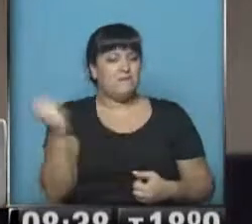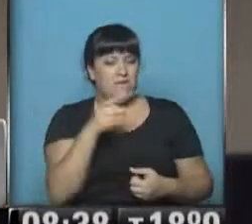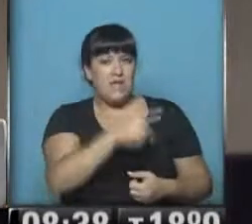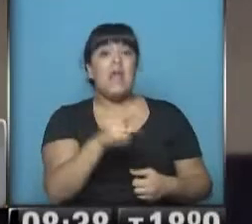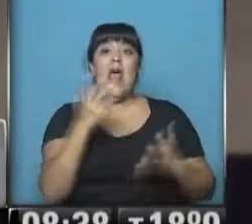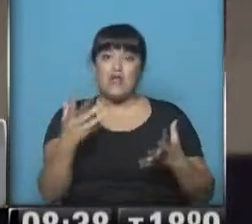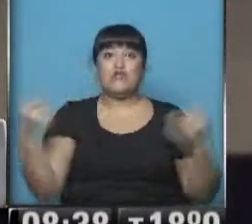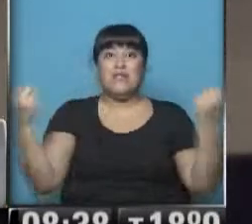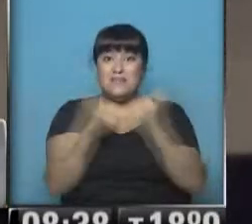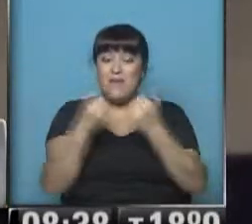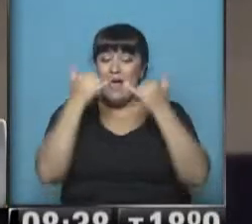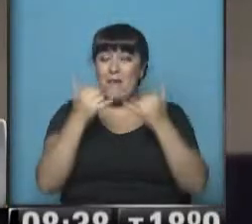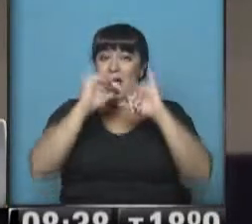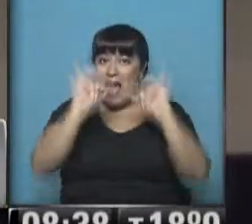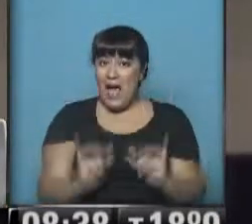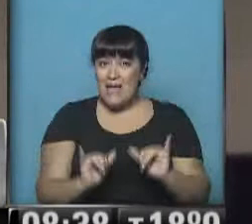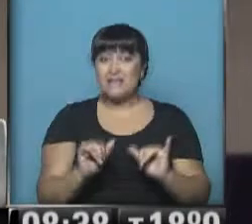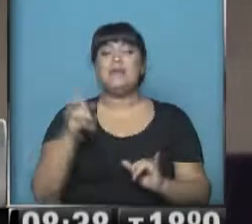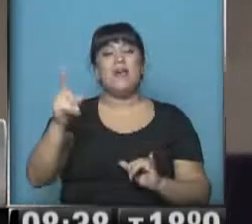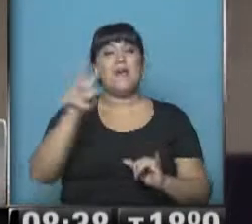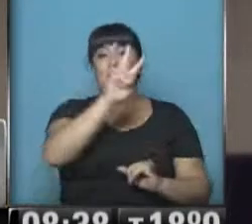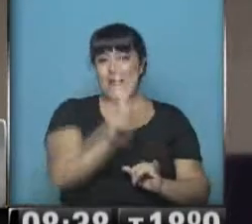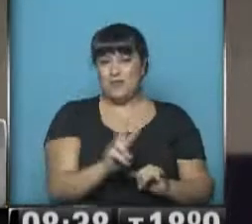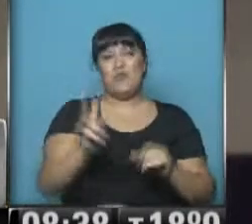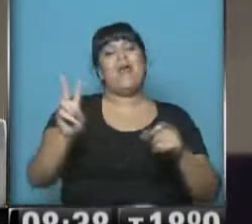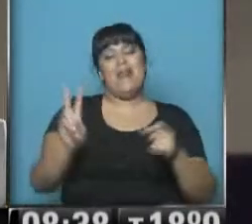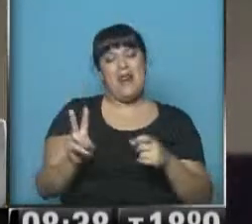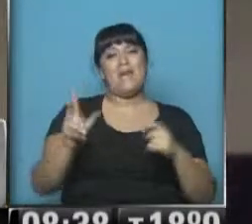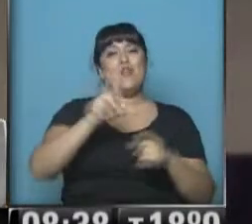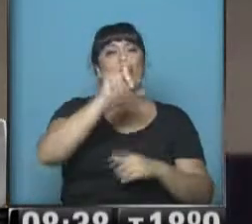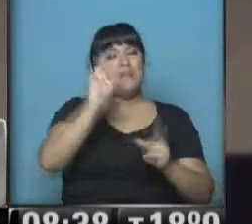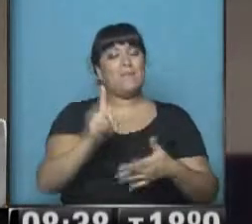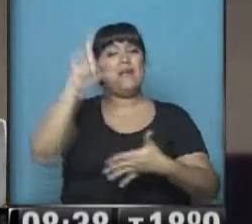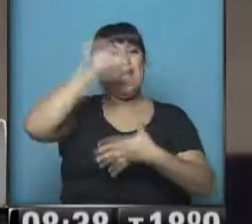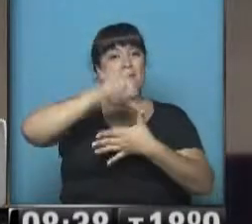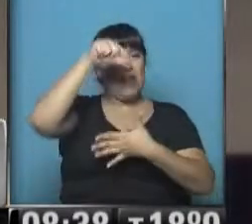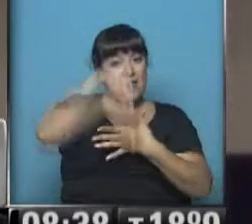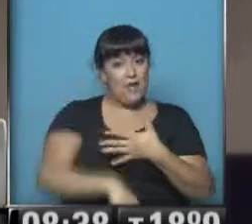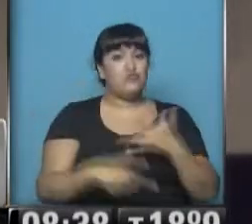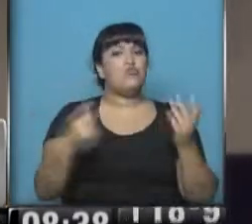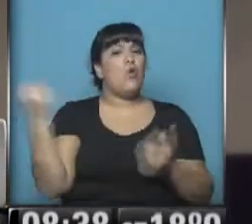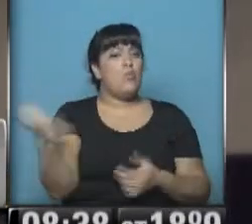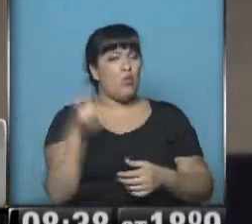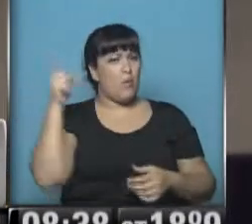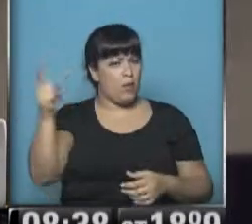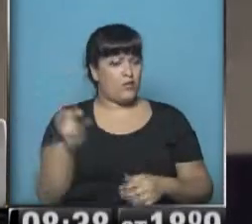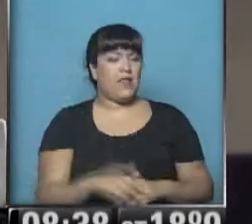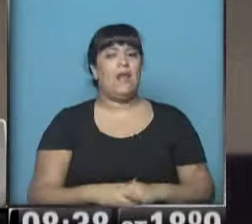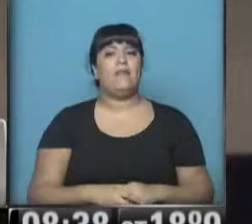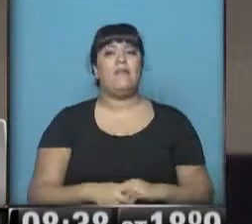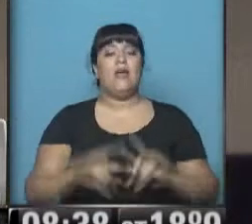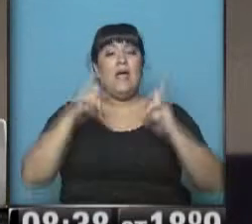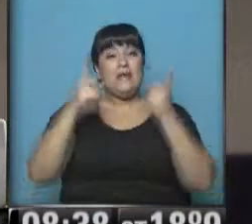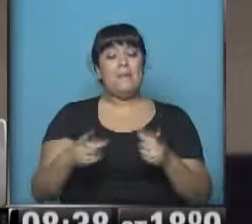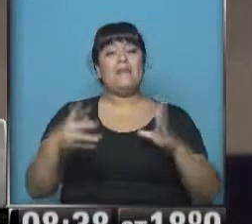entre los países vecinos como el caso de venezuela pero en toda américa del sur para unasur es muy importante de hecho el secretario